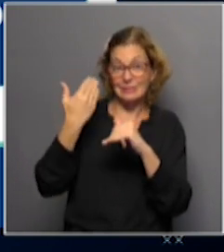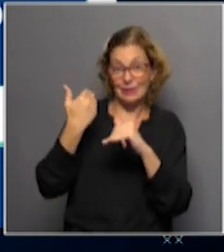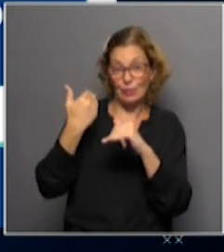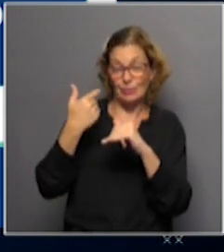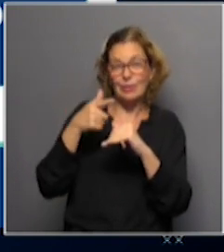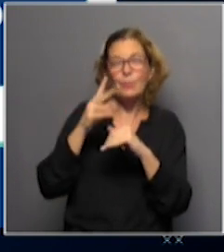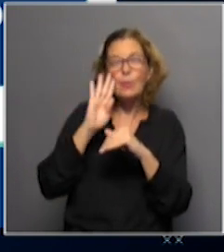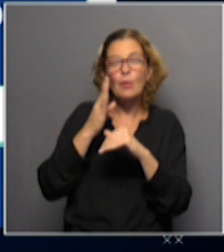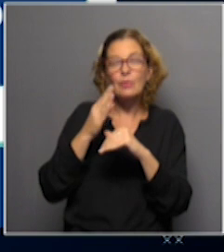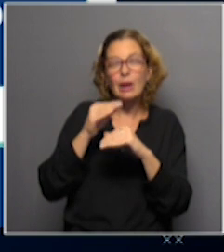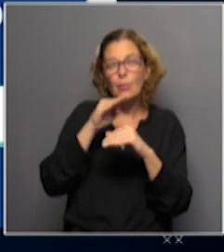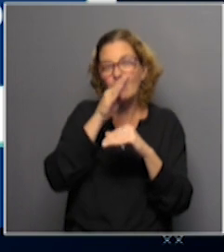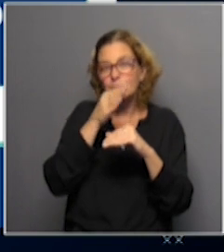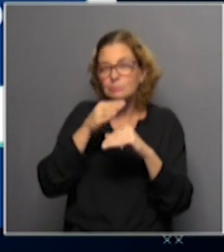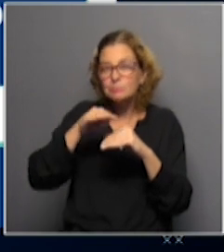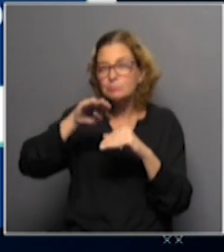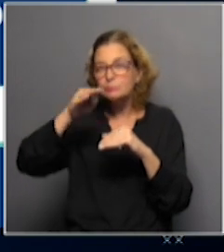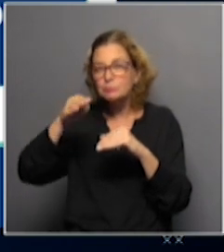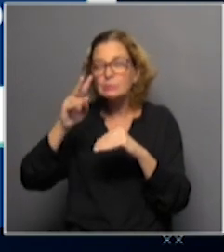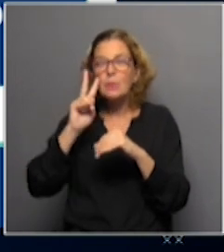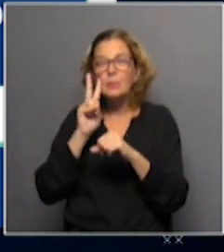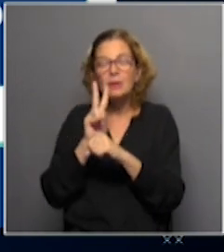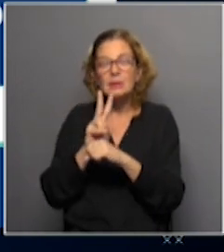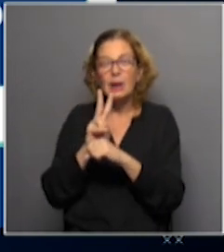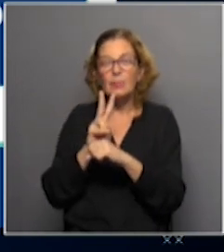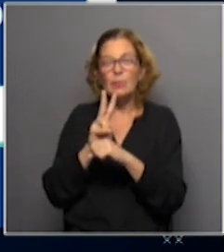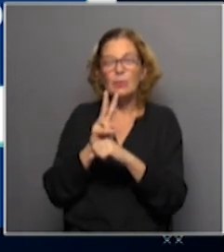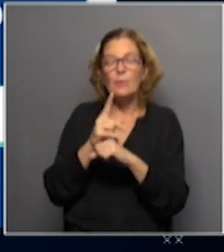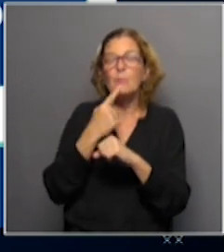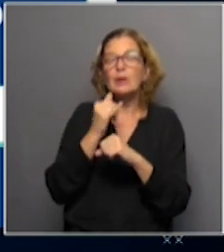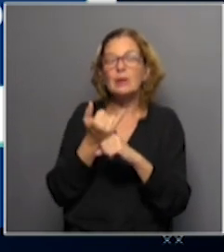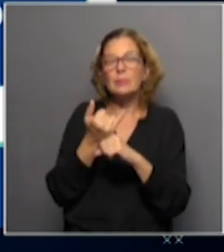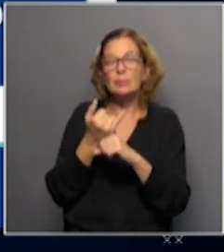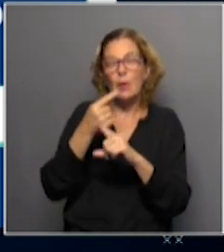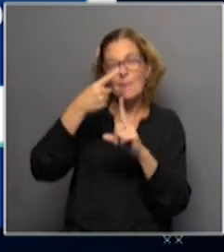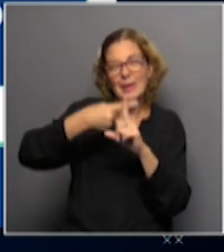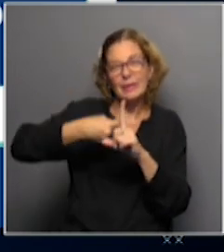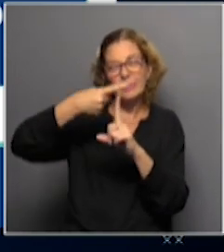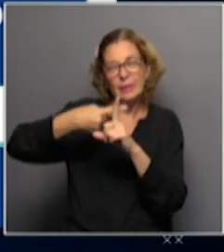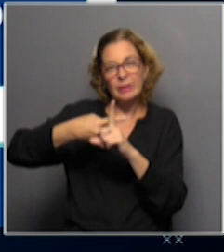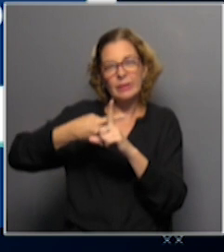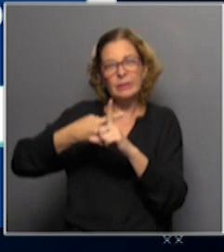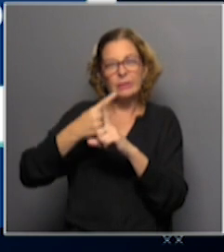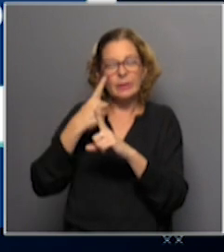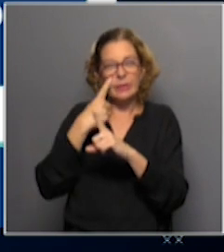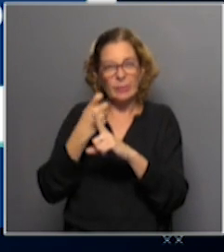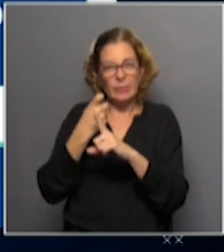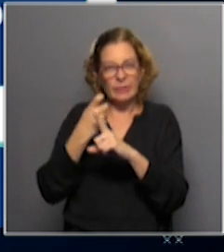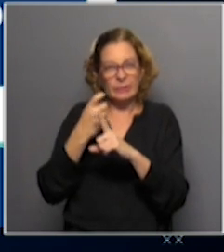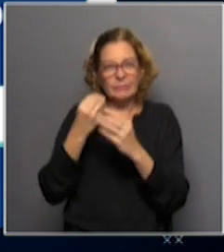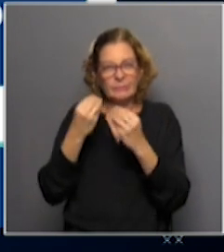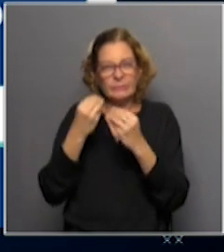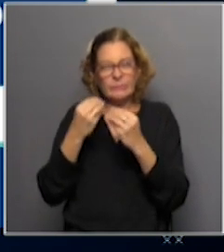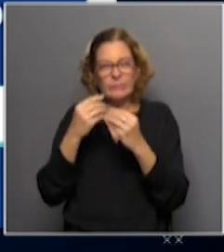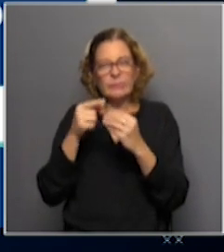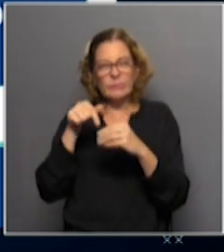como una tendencia más firme, ¿no?, que es lo que nosotros tratamos de mirar para salir como un poco del ruido mensual de la serie. Lo que pauta esa tendencia es